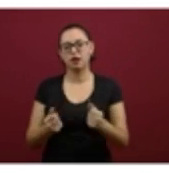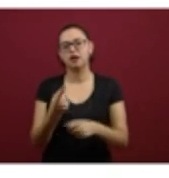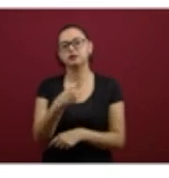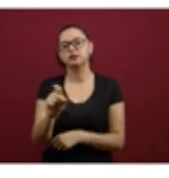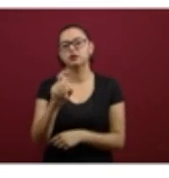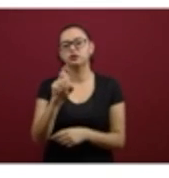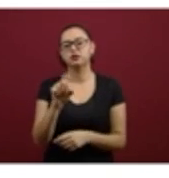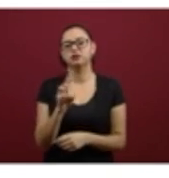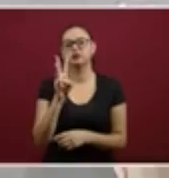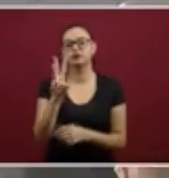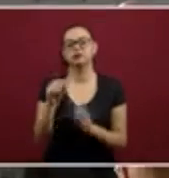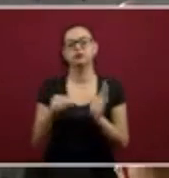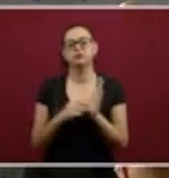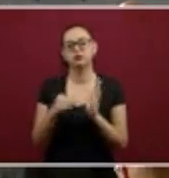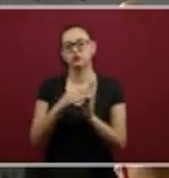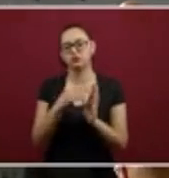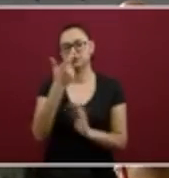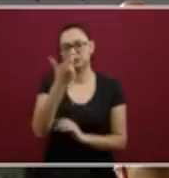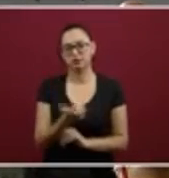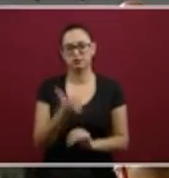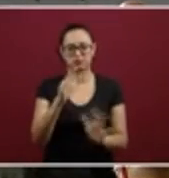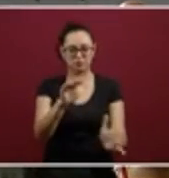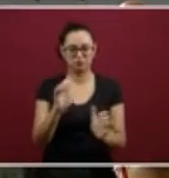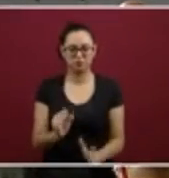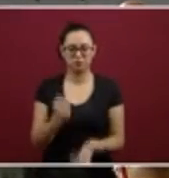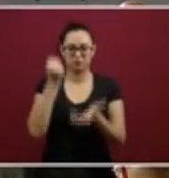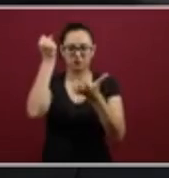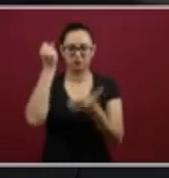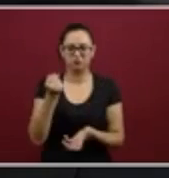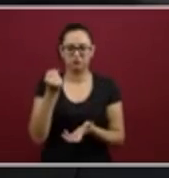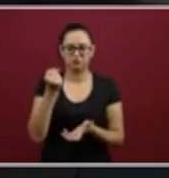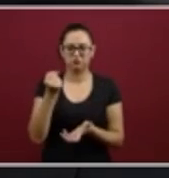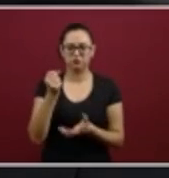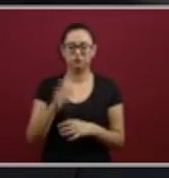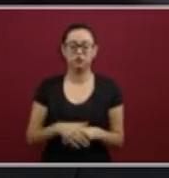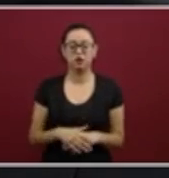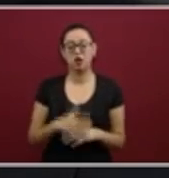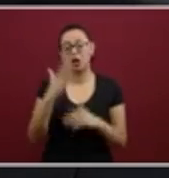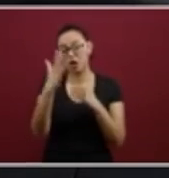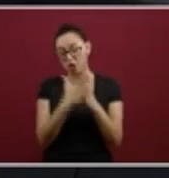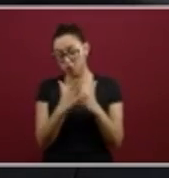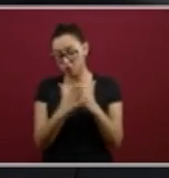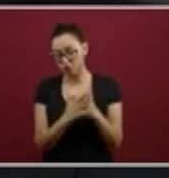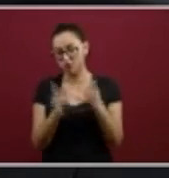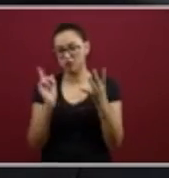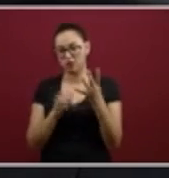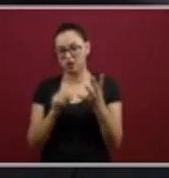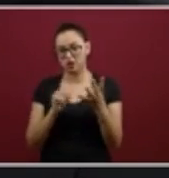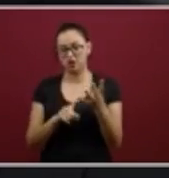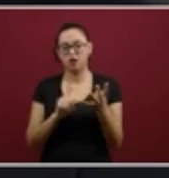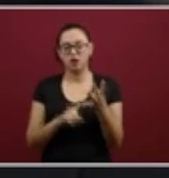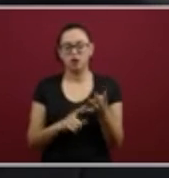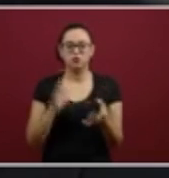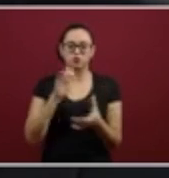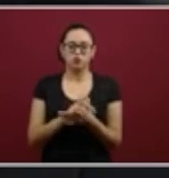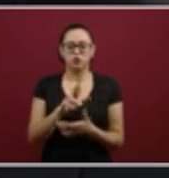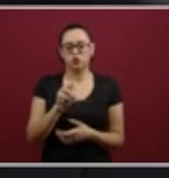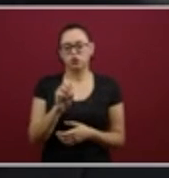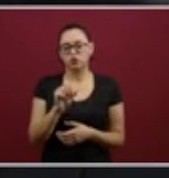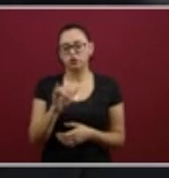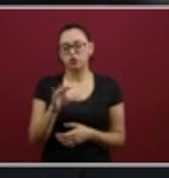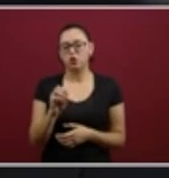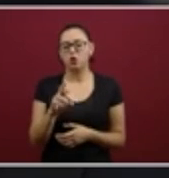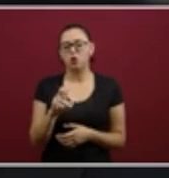133 millones de pesos. Y vamos a recuperar una cuarta que tiene el esposo de Rosy Orozco, y ya se